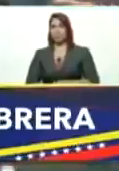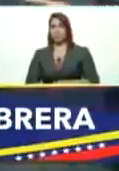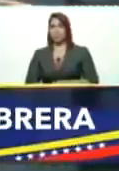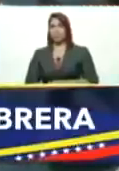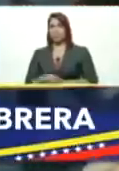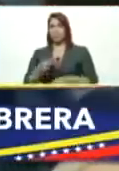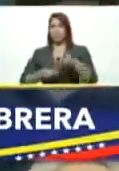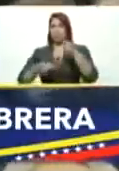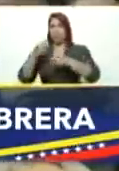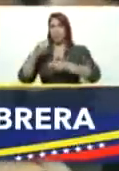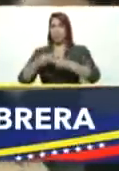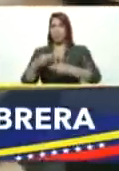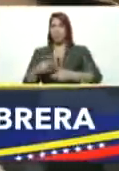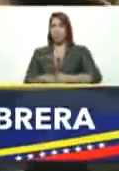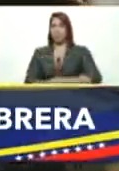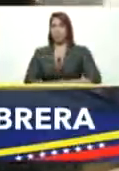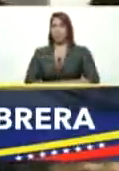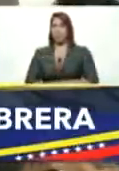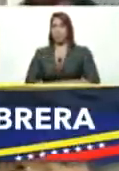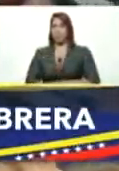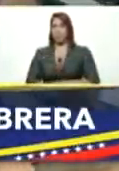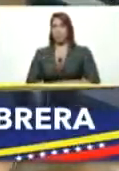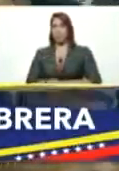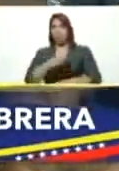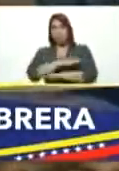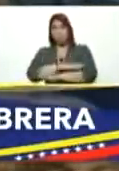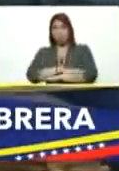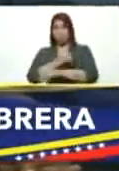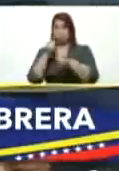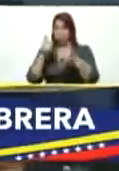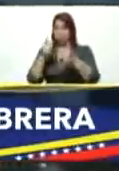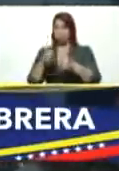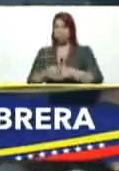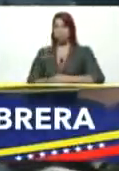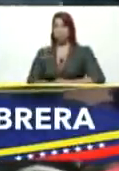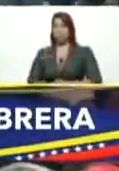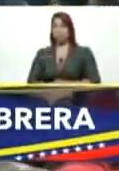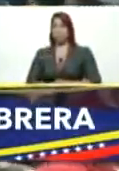de construcción mucha disciplina de ustedes